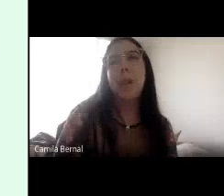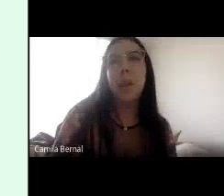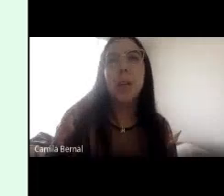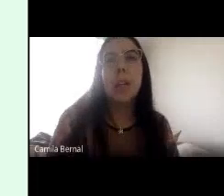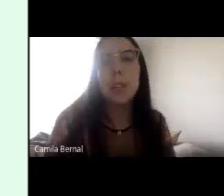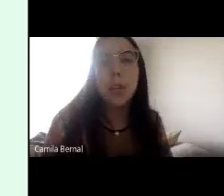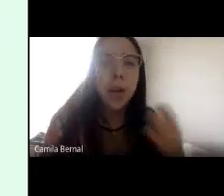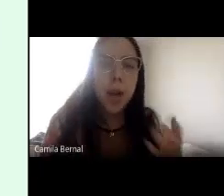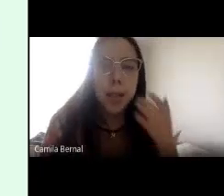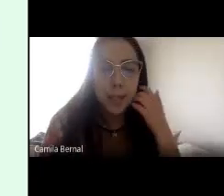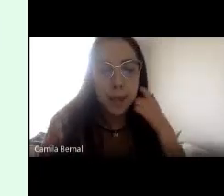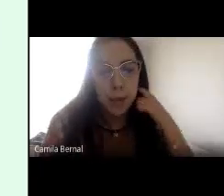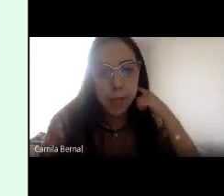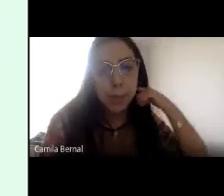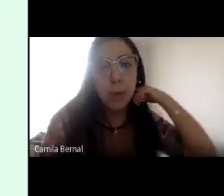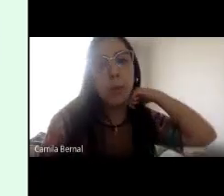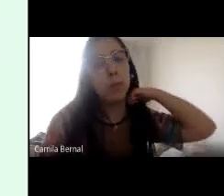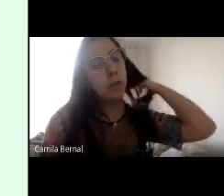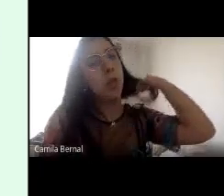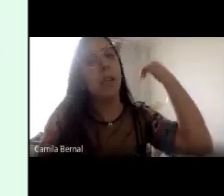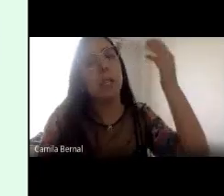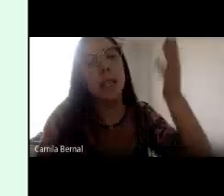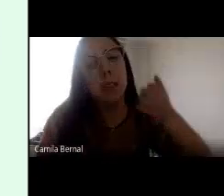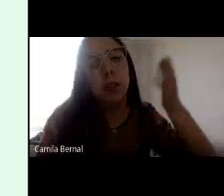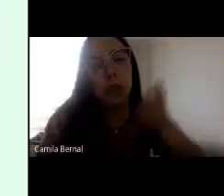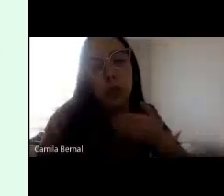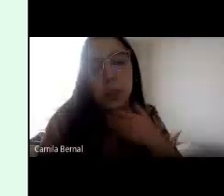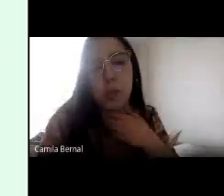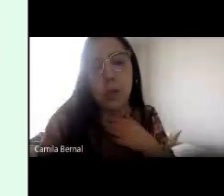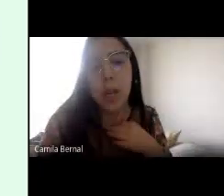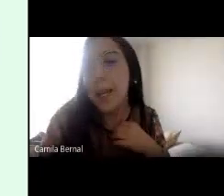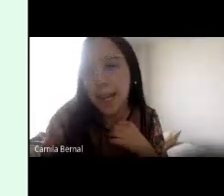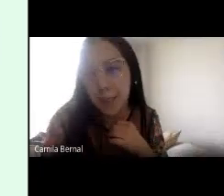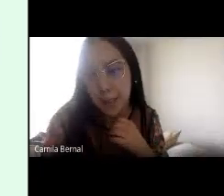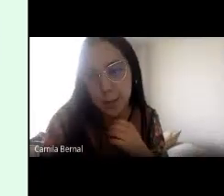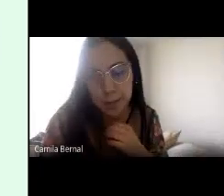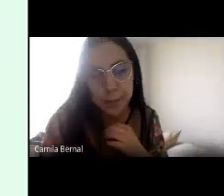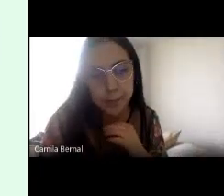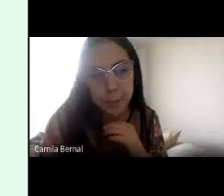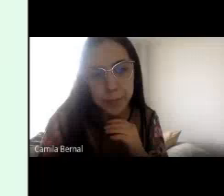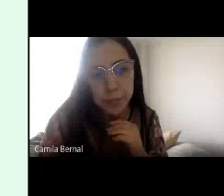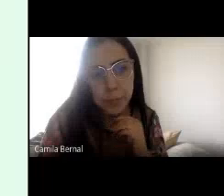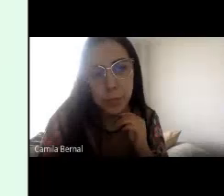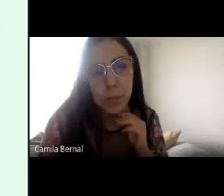por ejemplo, a nivel de ciudades, a nivel de pueblos, que se hacen todos estos análisis.